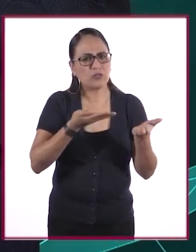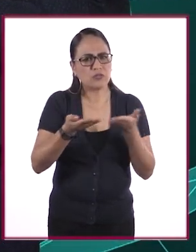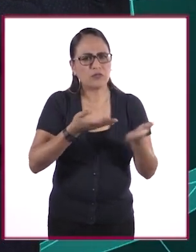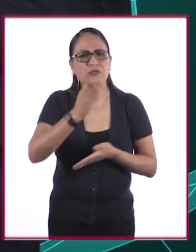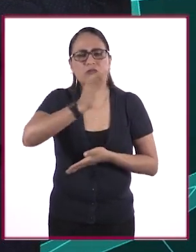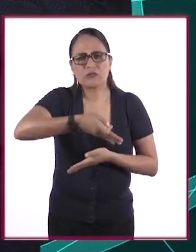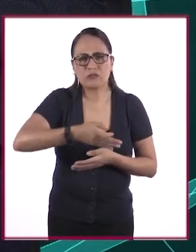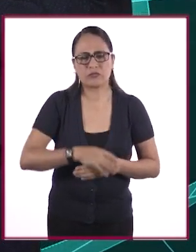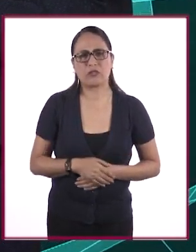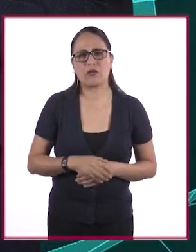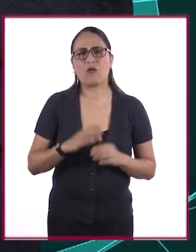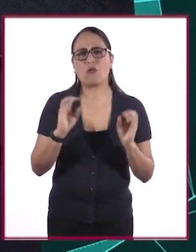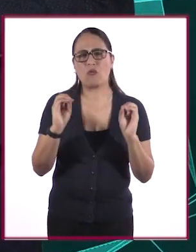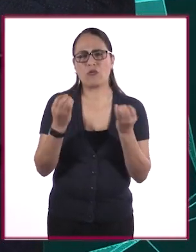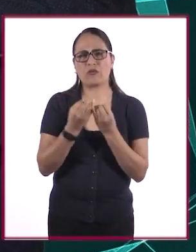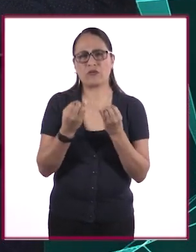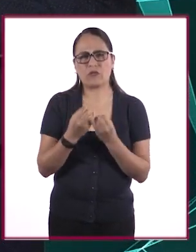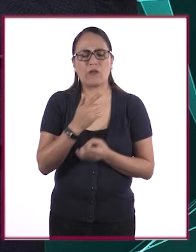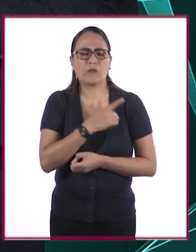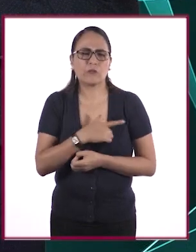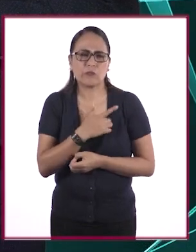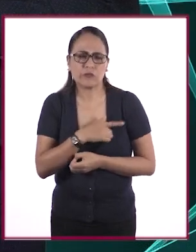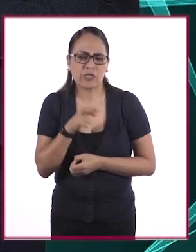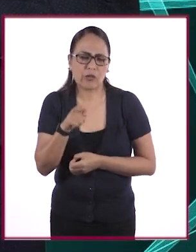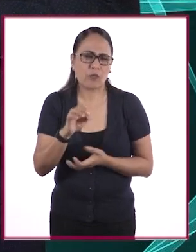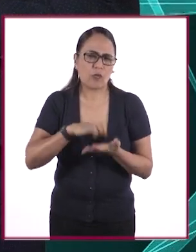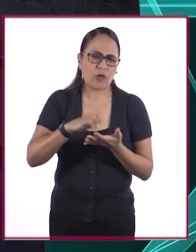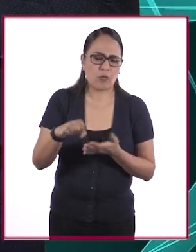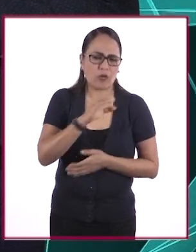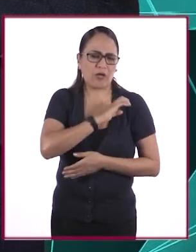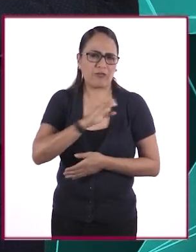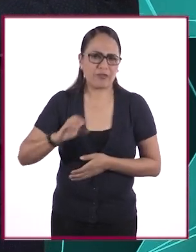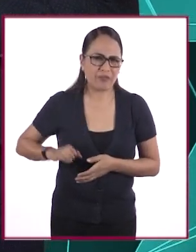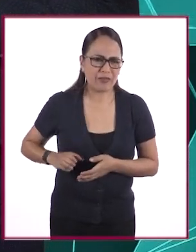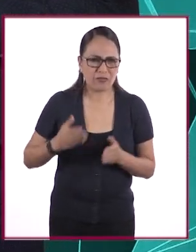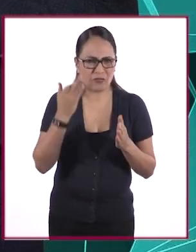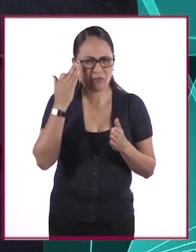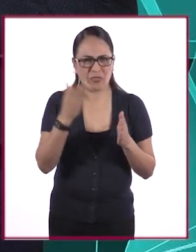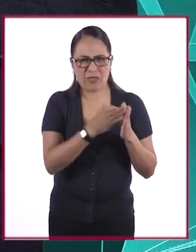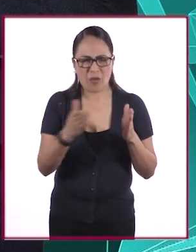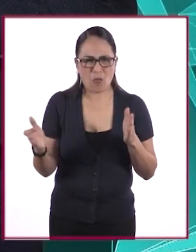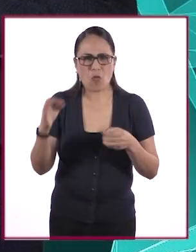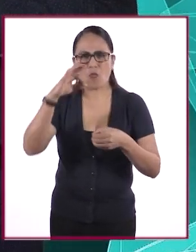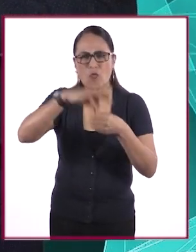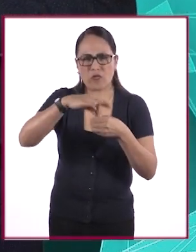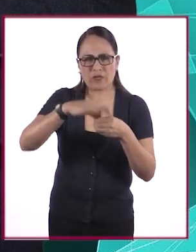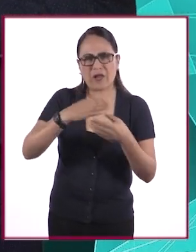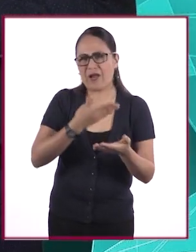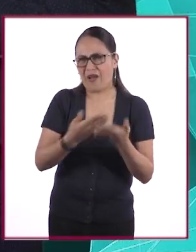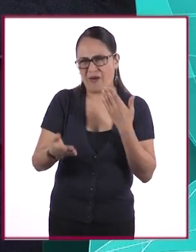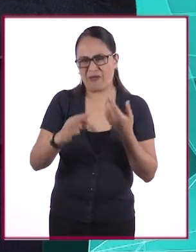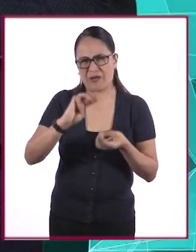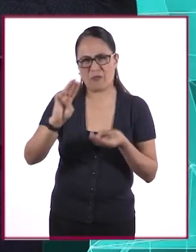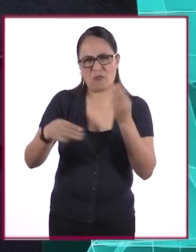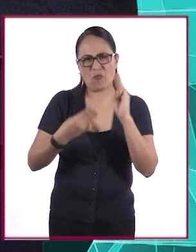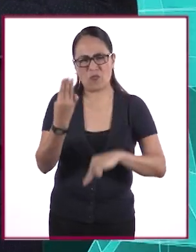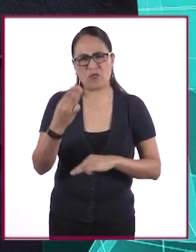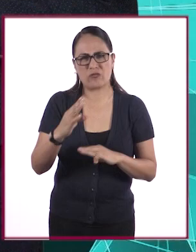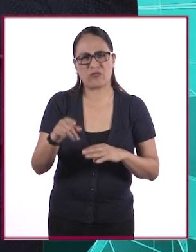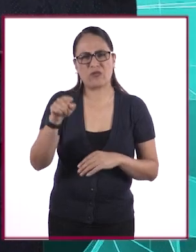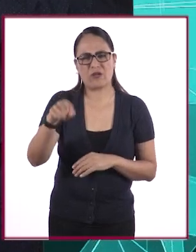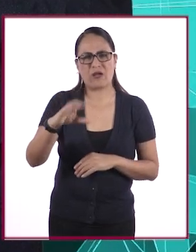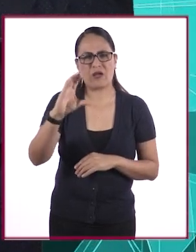Además, podría influenciar nuestra preferencia hacia un candidato en particular durante un proceso electoral, como el caso mundialmente conocido de